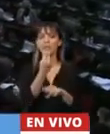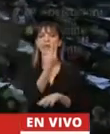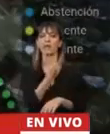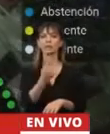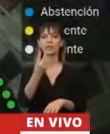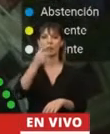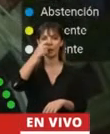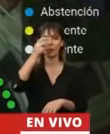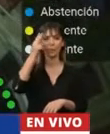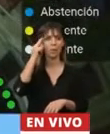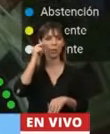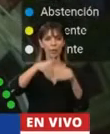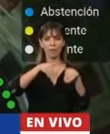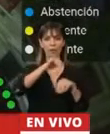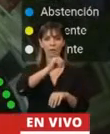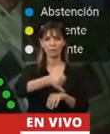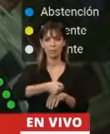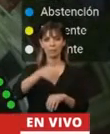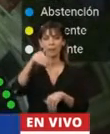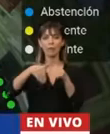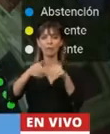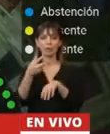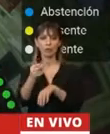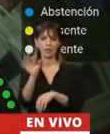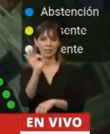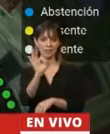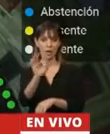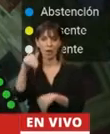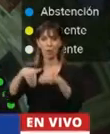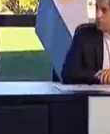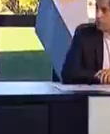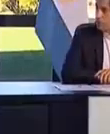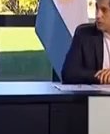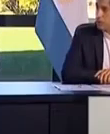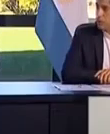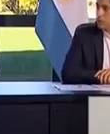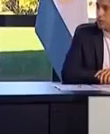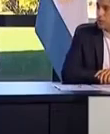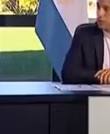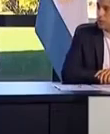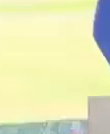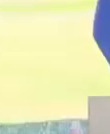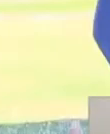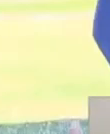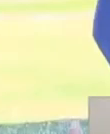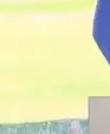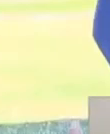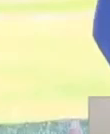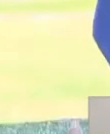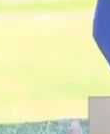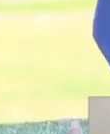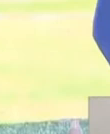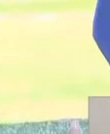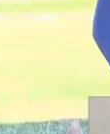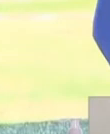229 votos afirmativos, 0 negativos, 0 abstenciones. El presidente, el gobernador y el jefe de gobierno